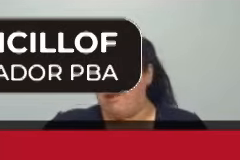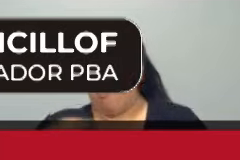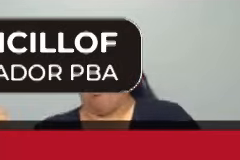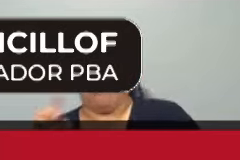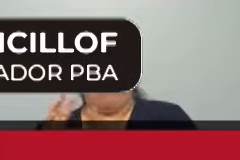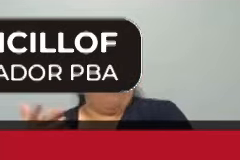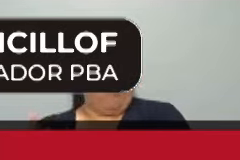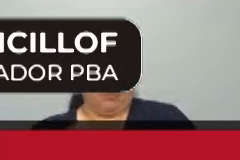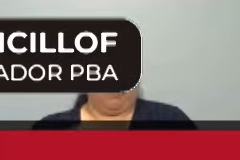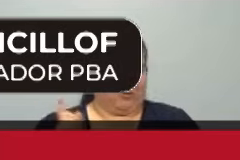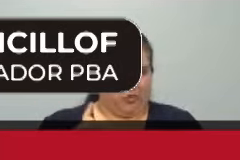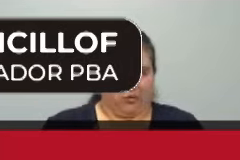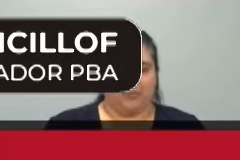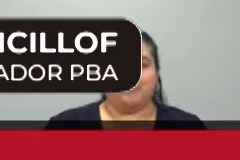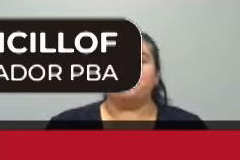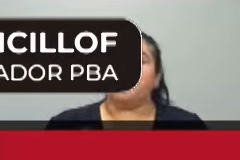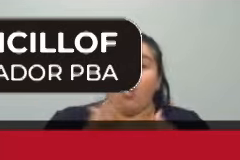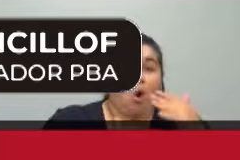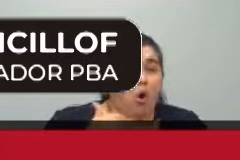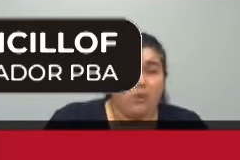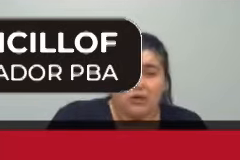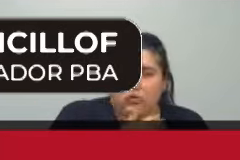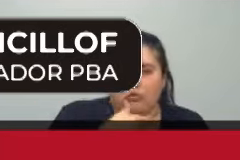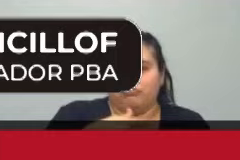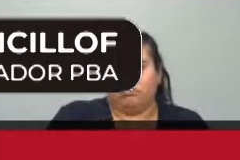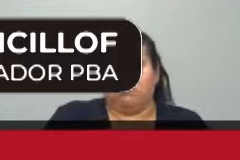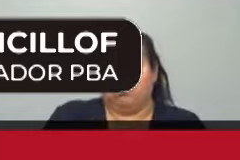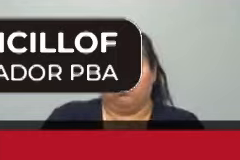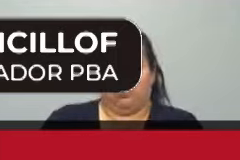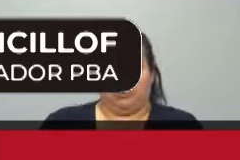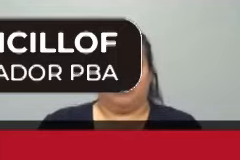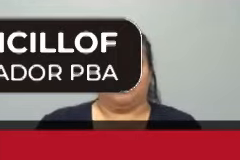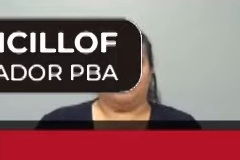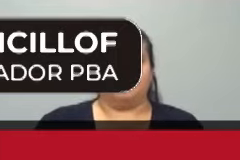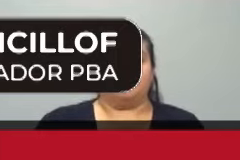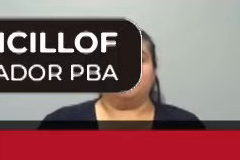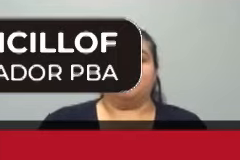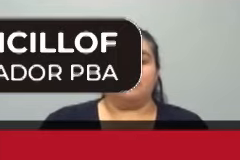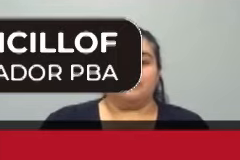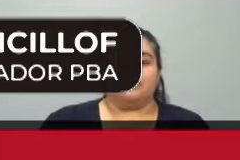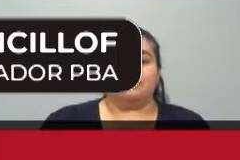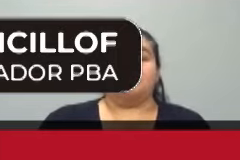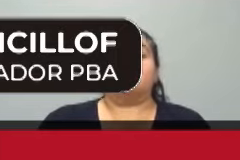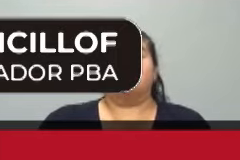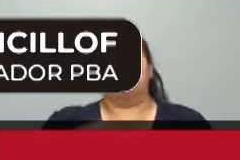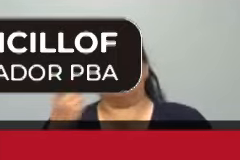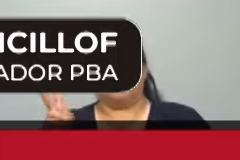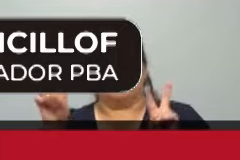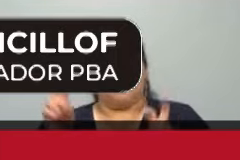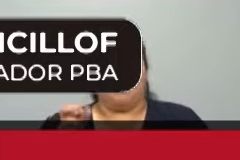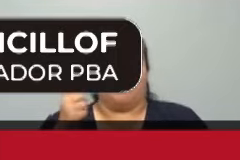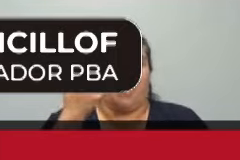ley. Y las obras están paradas. Otro tanto, ahora con el tema de